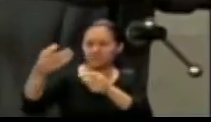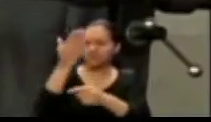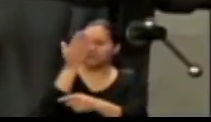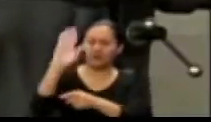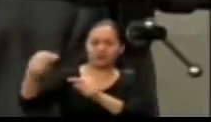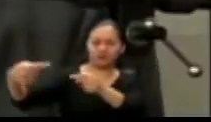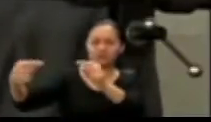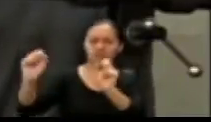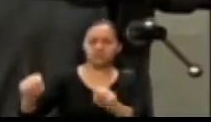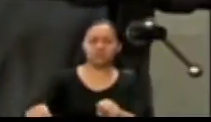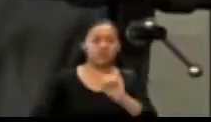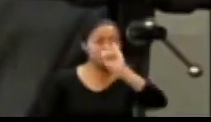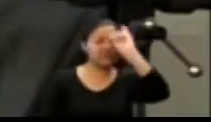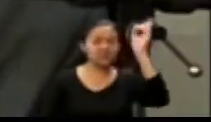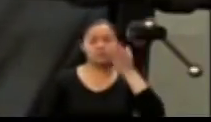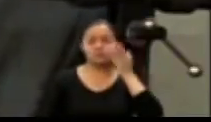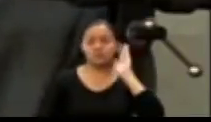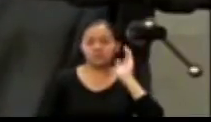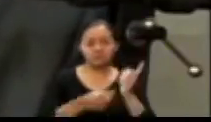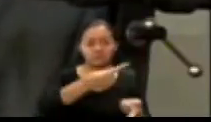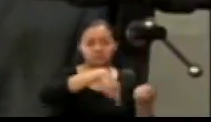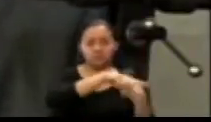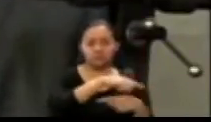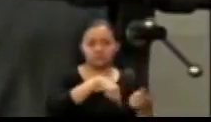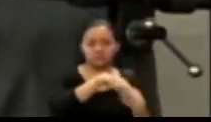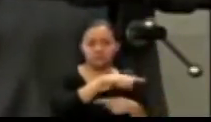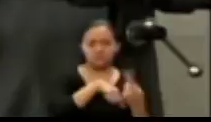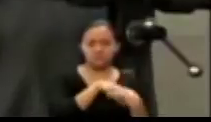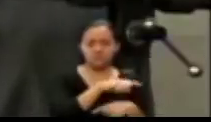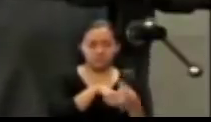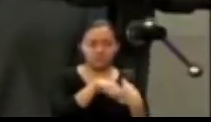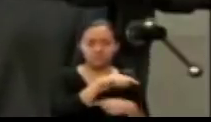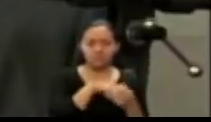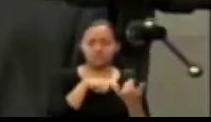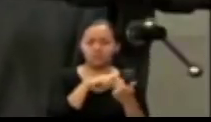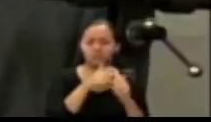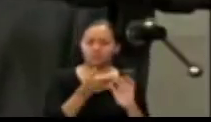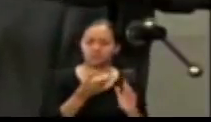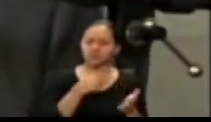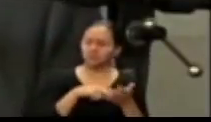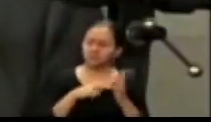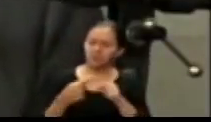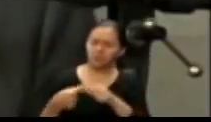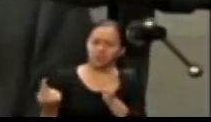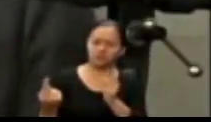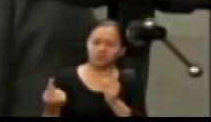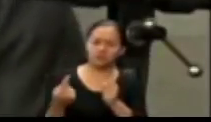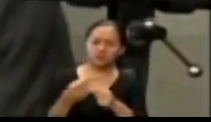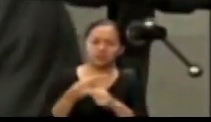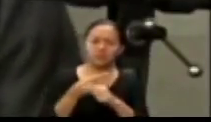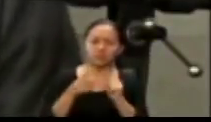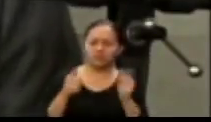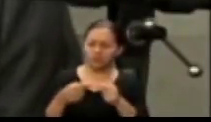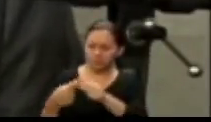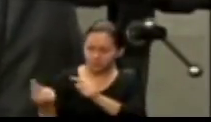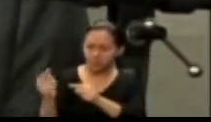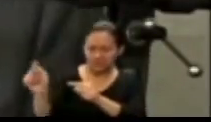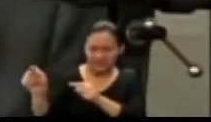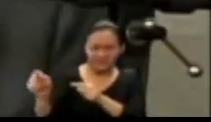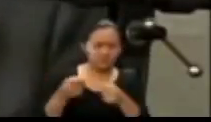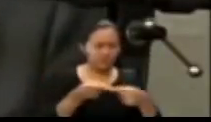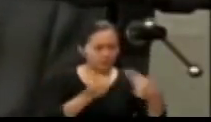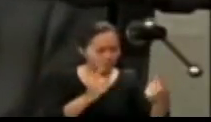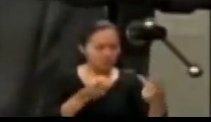asquerosas Berlusconi, por lo menos había por parte de esos partidos de finta derecha una oposición. Actualmente las mismas cosas, si no peores, la hace el Partido